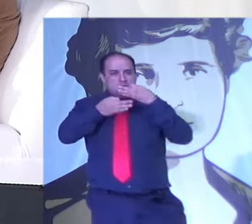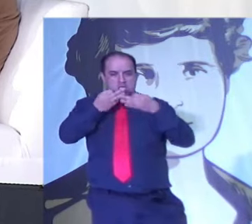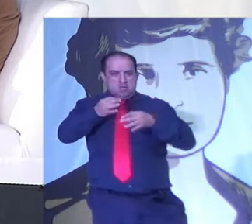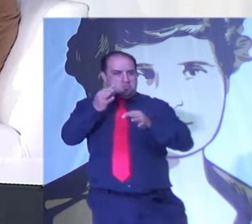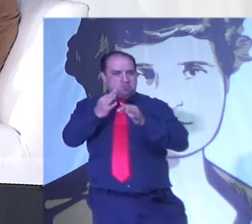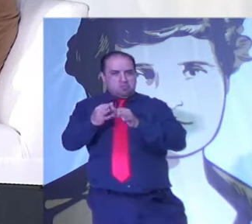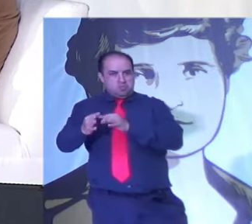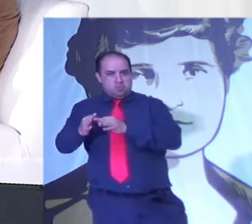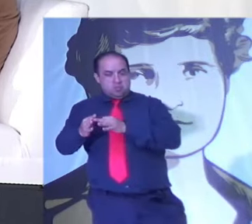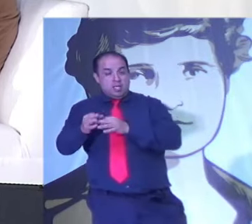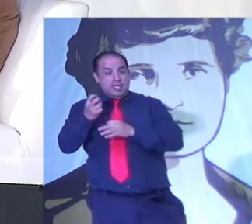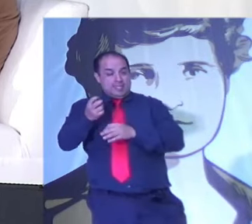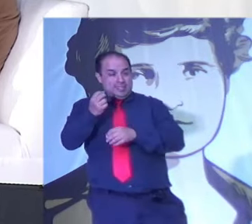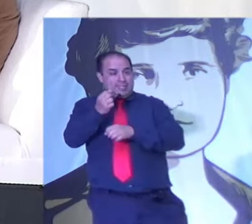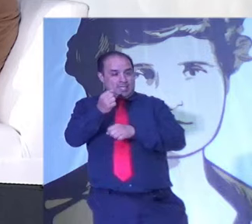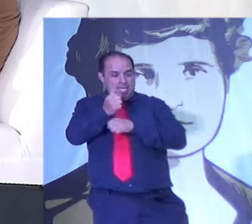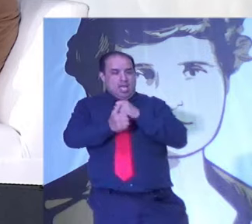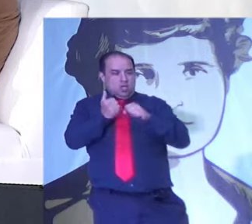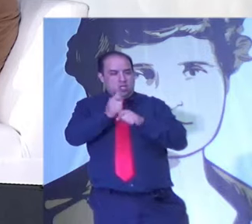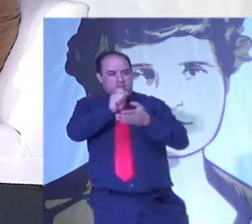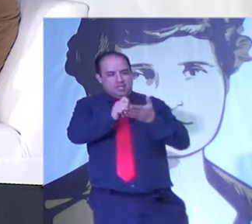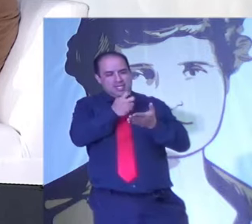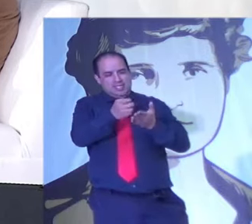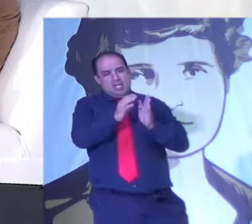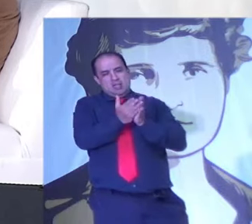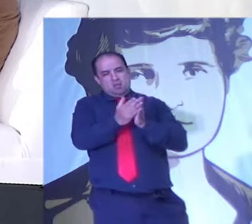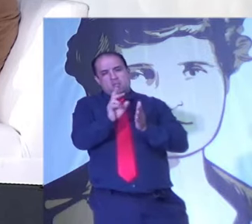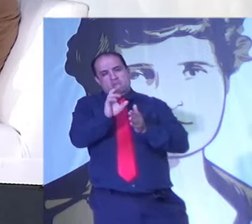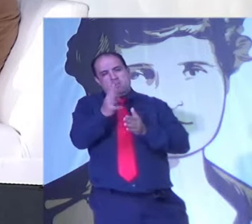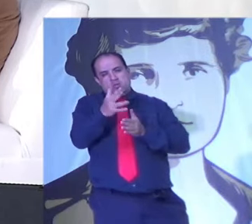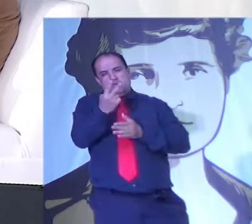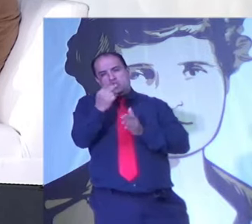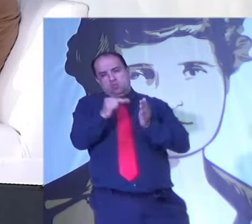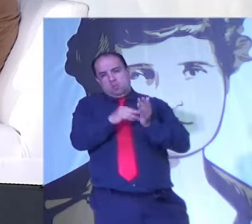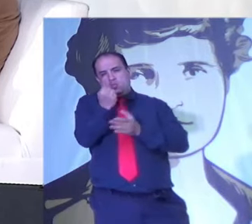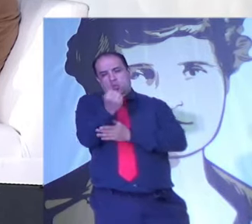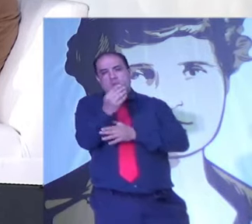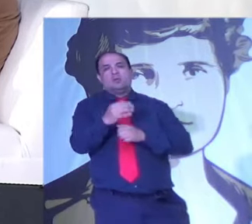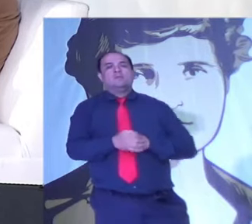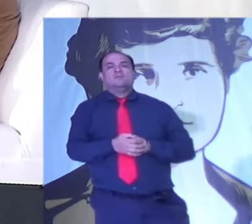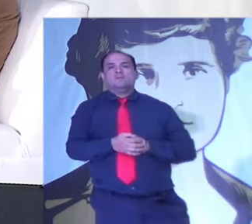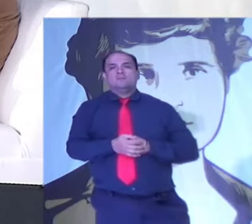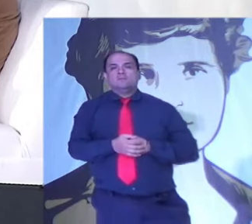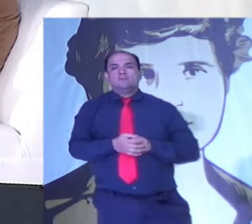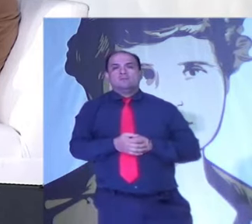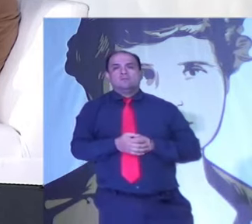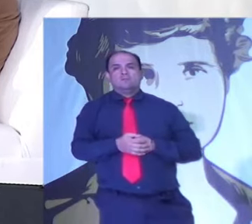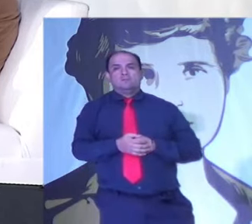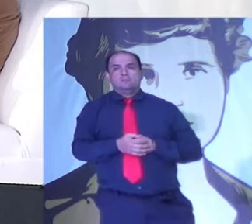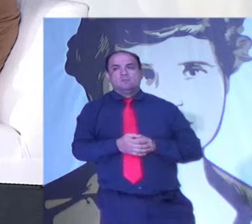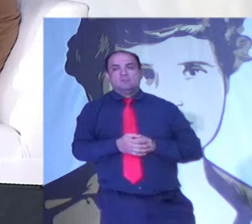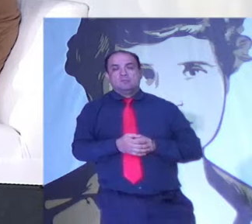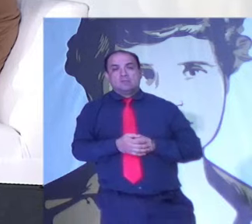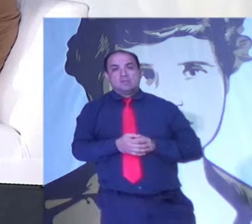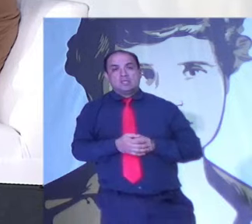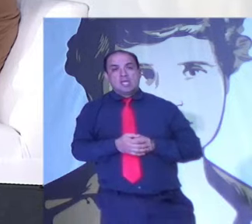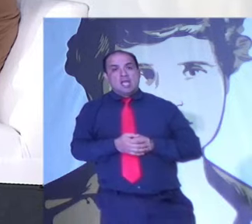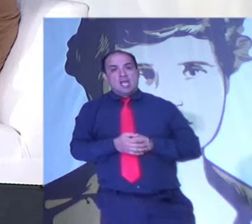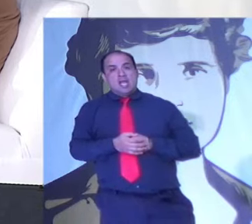escribí ese libro, estamos hablando como del 2009, el azote del narcotráfico